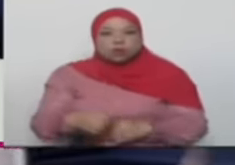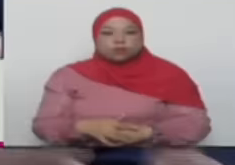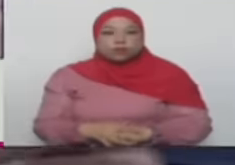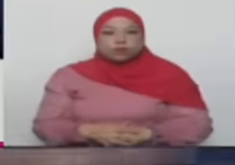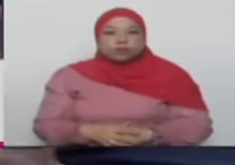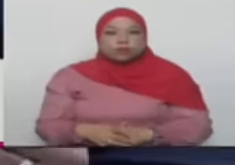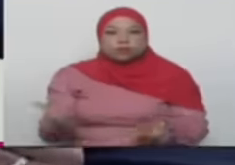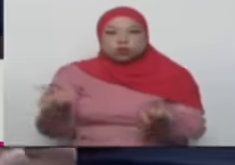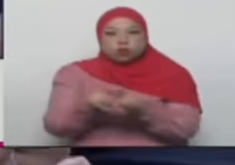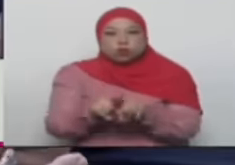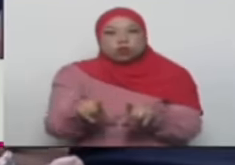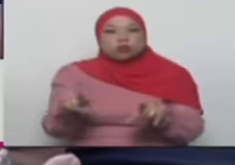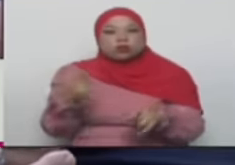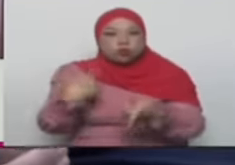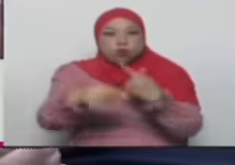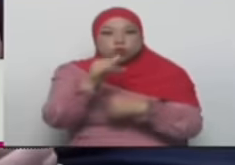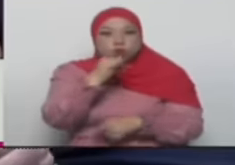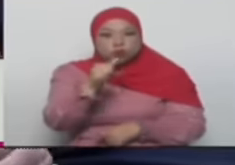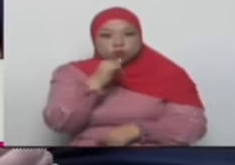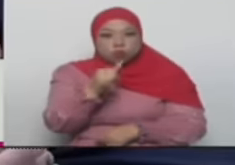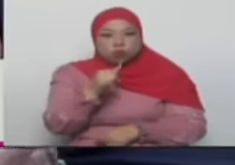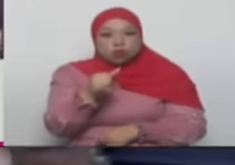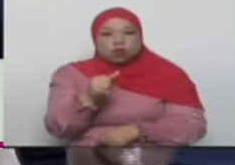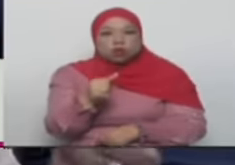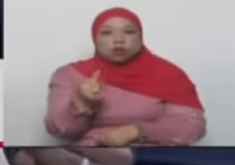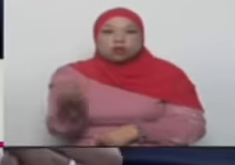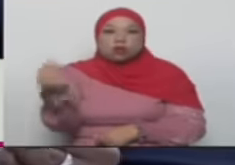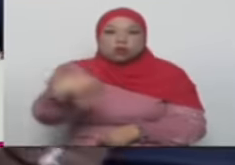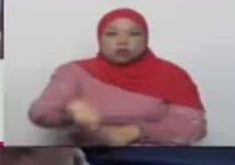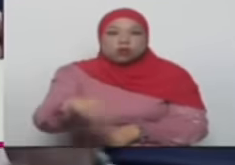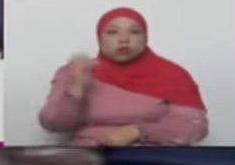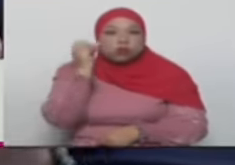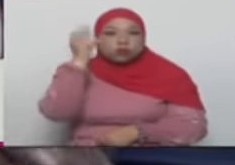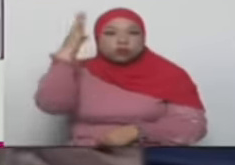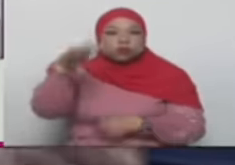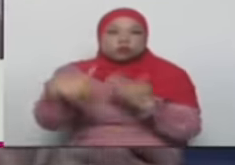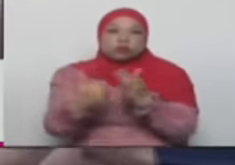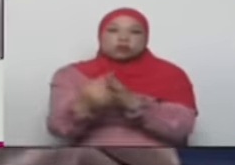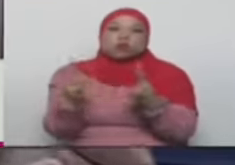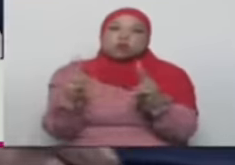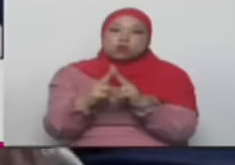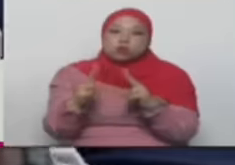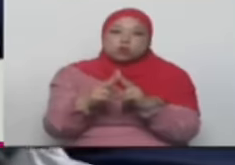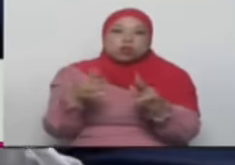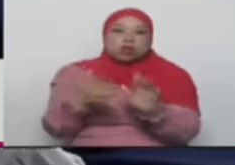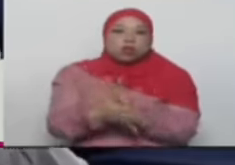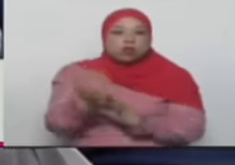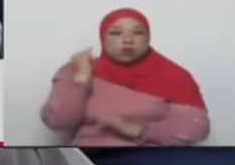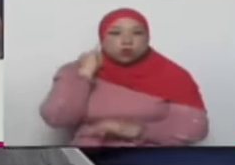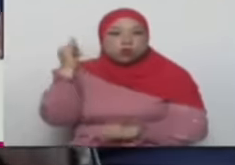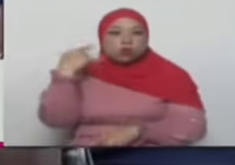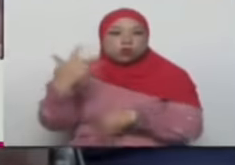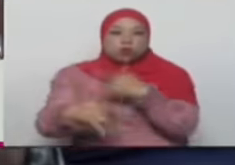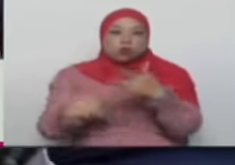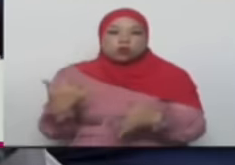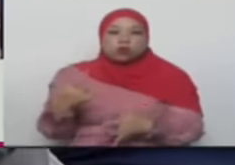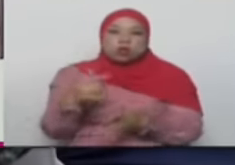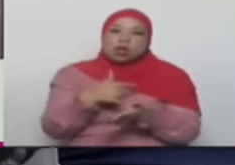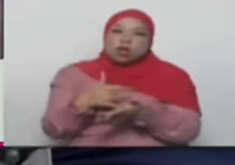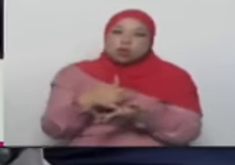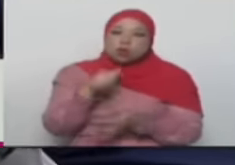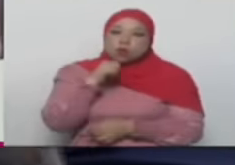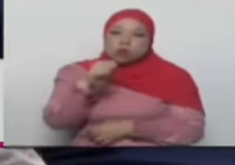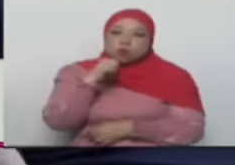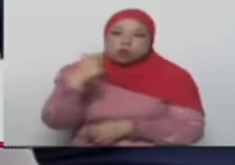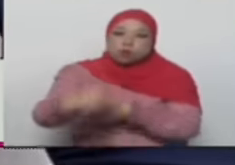Entonces pasa igual con los influencers, presidente. El conocimiento de ellos, ellos no tienen idea del daño